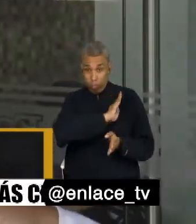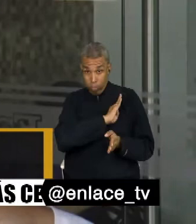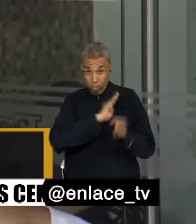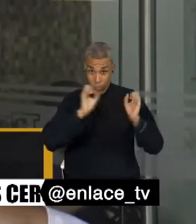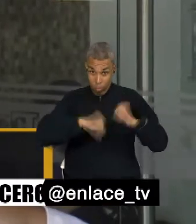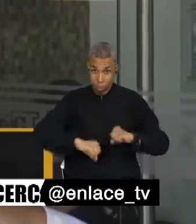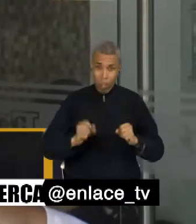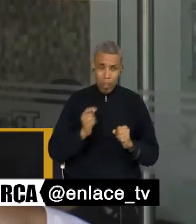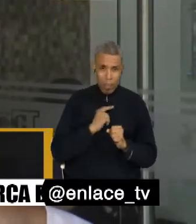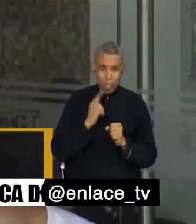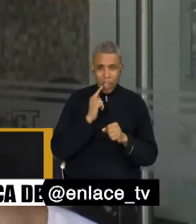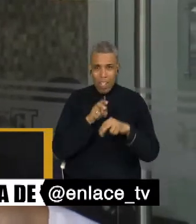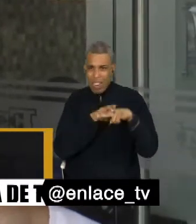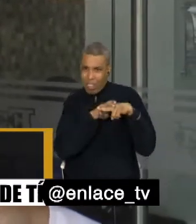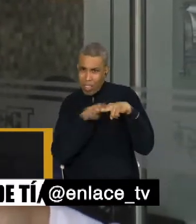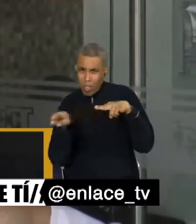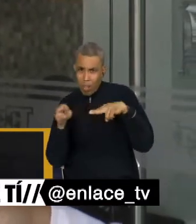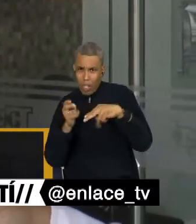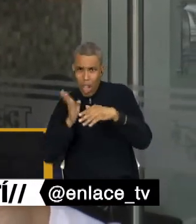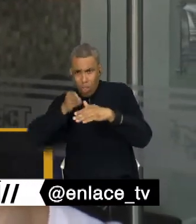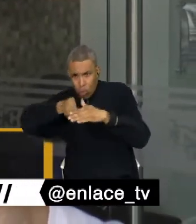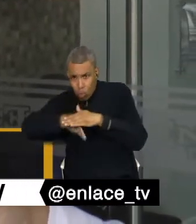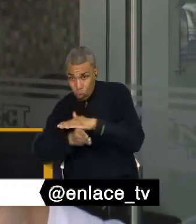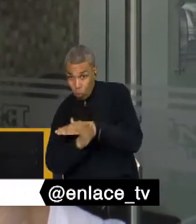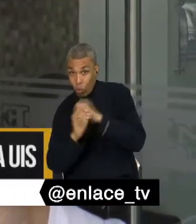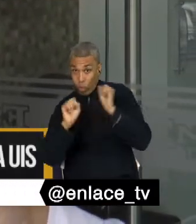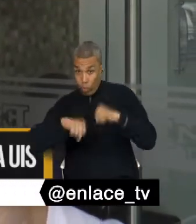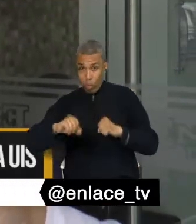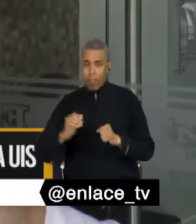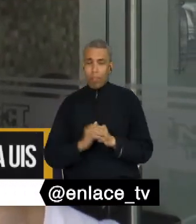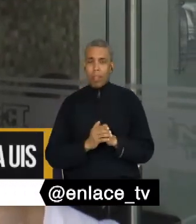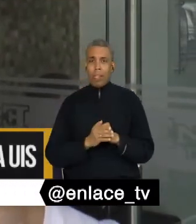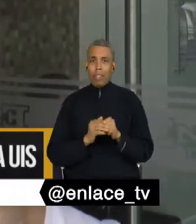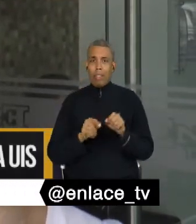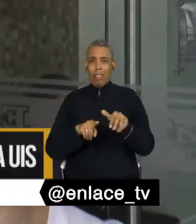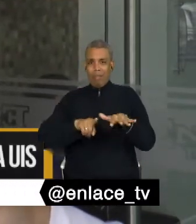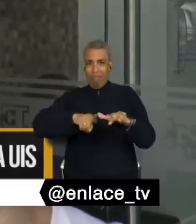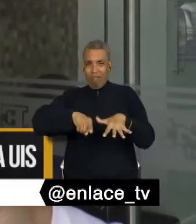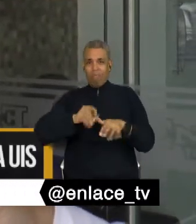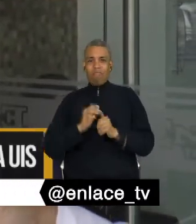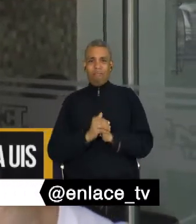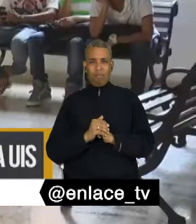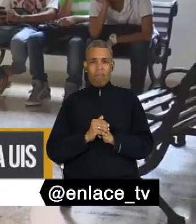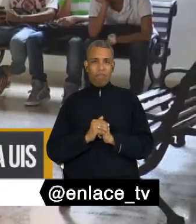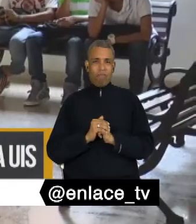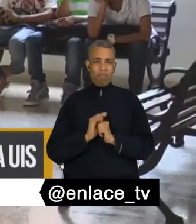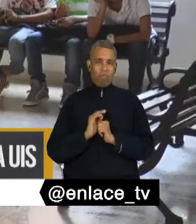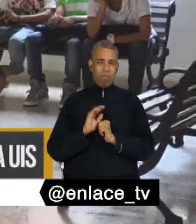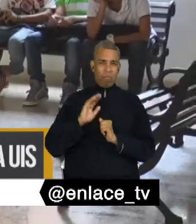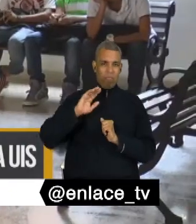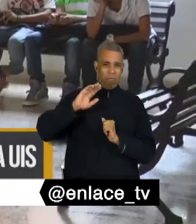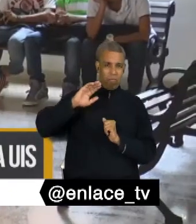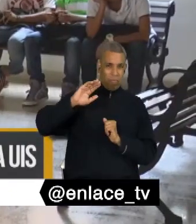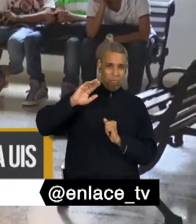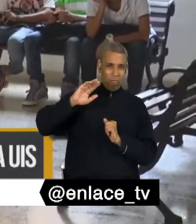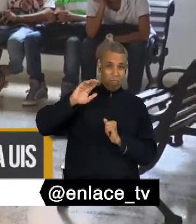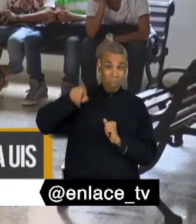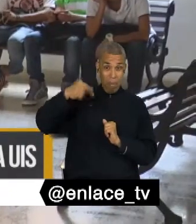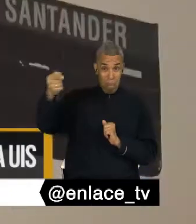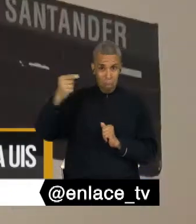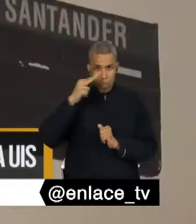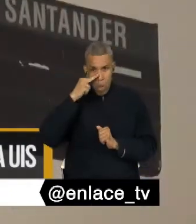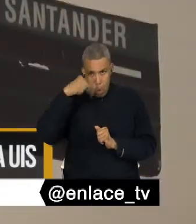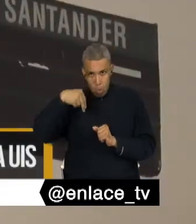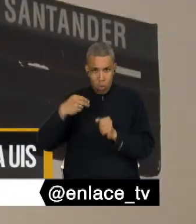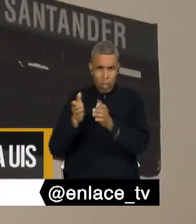esto, pues la oferta se va a abrir para el otro semestre porque se hace iniciando el año, pero también todos aquellos chicos que están en 11 pueden hacer el